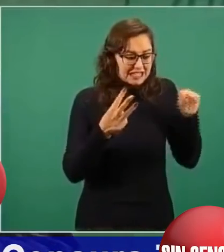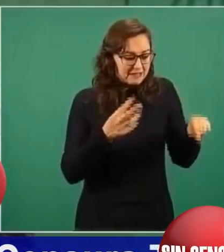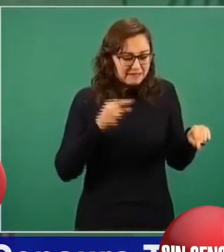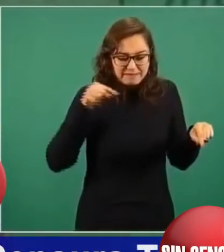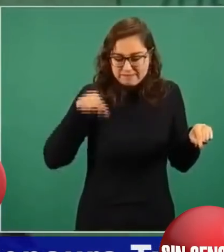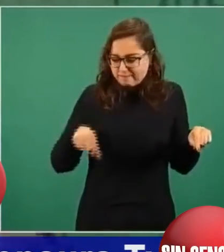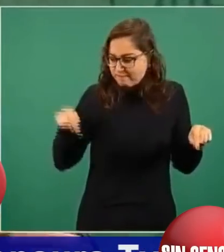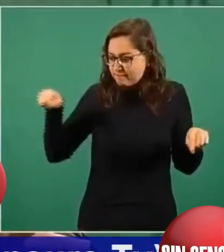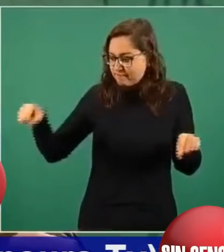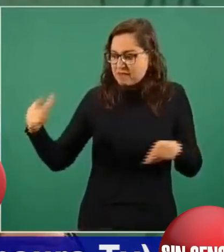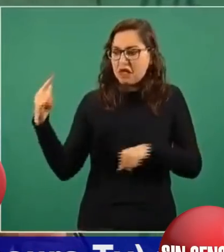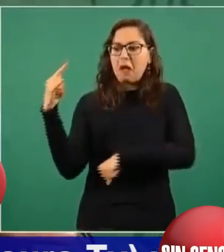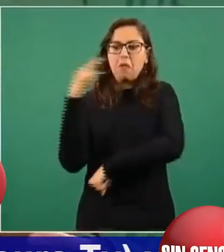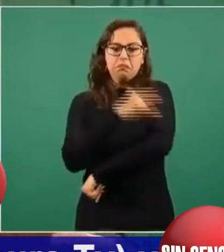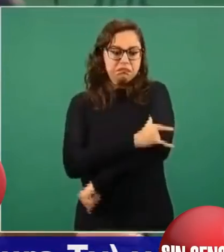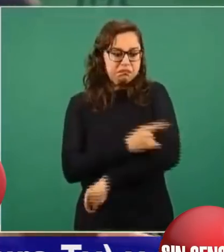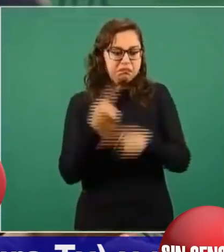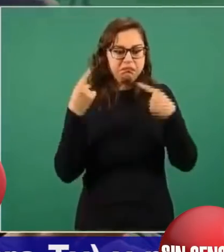al mismo tiempo: